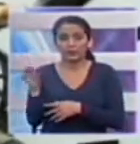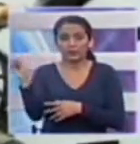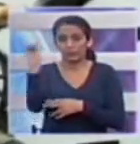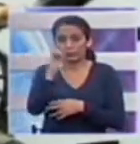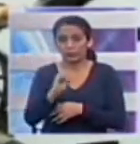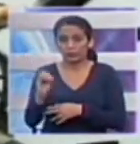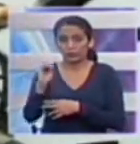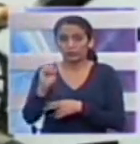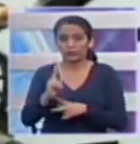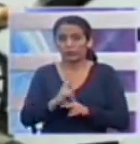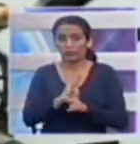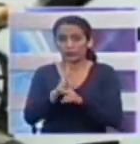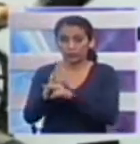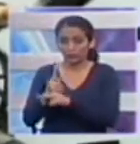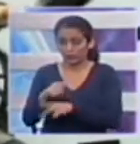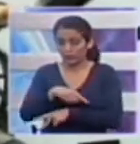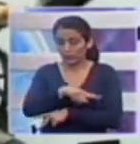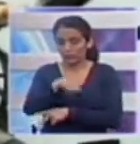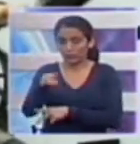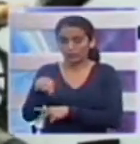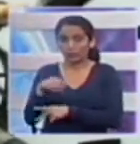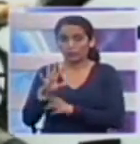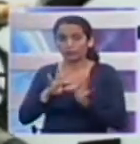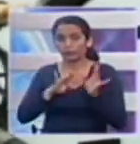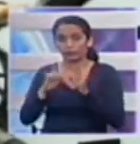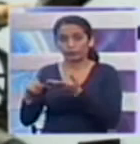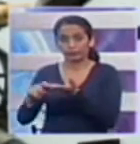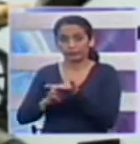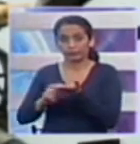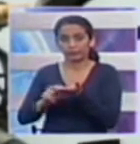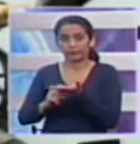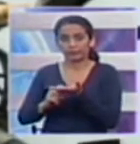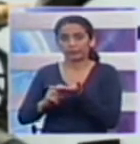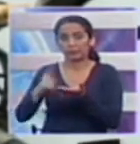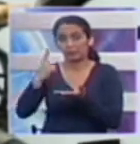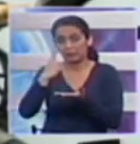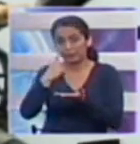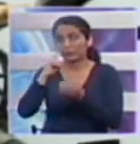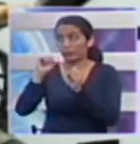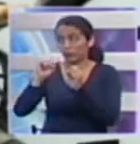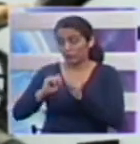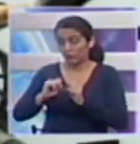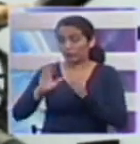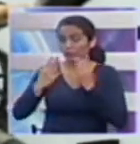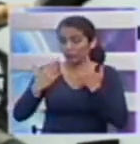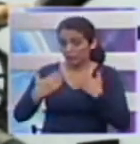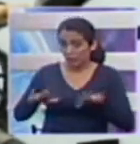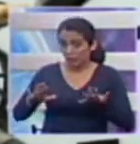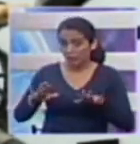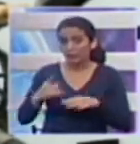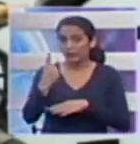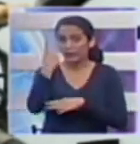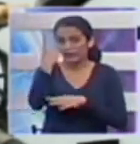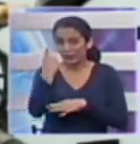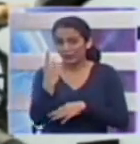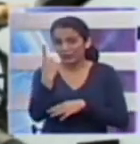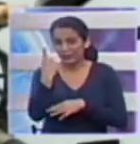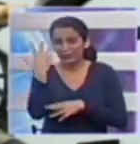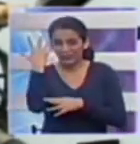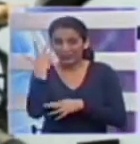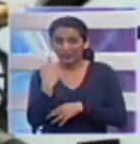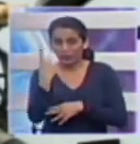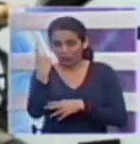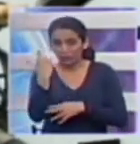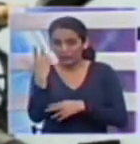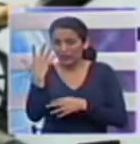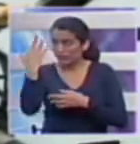reúne el Consejo Permanente, y que ese 26 nos den la luz verde para el 11 estar firmando